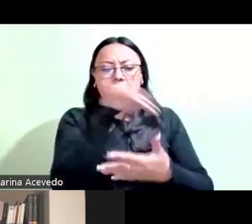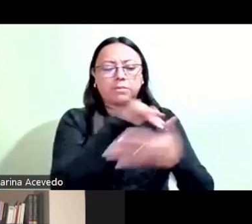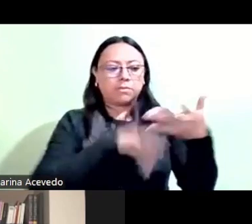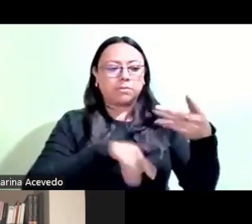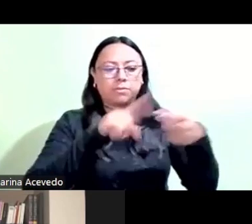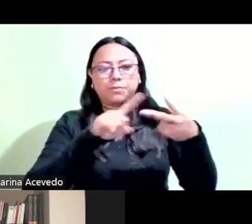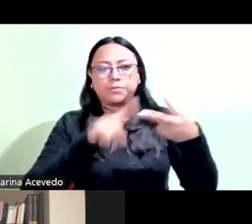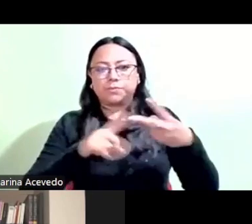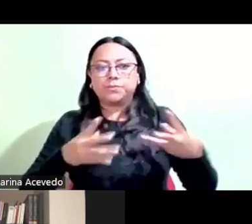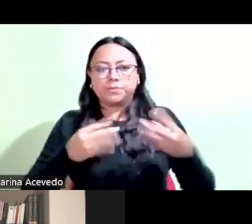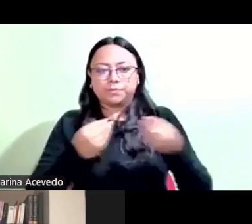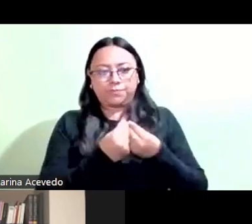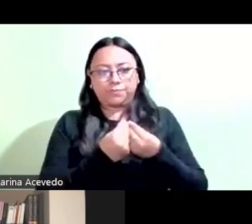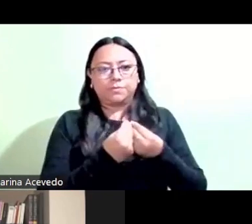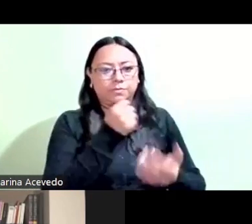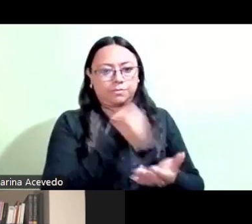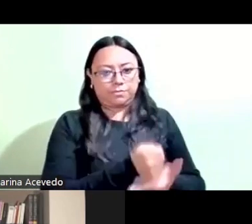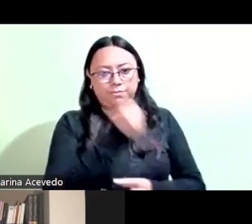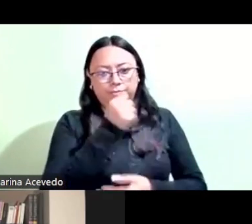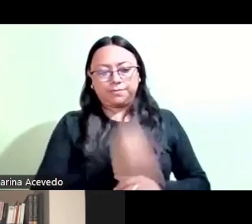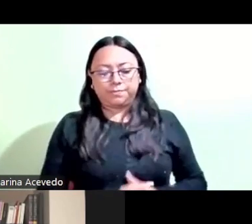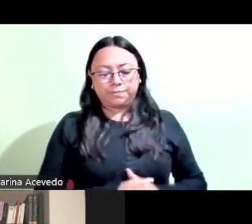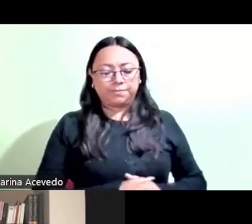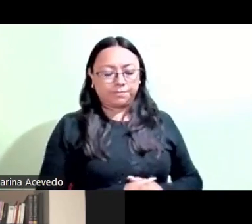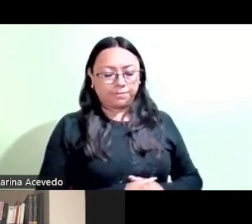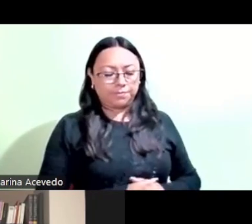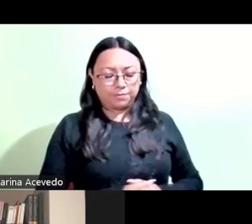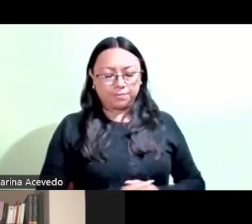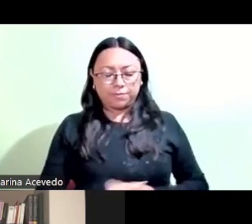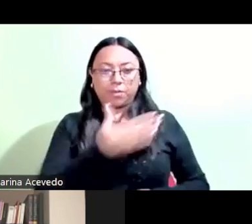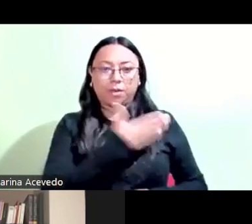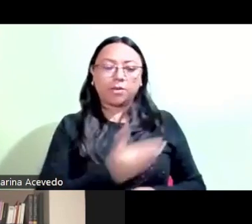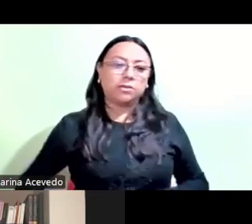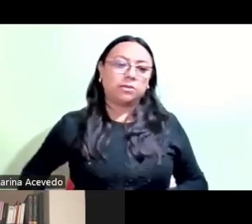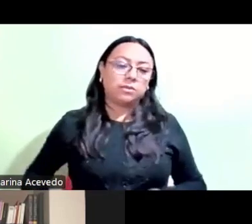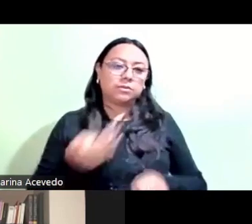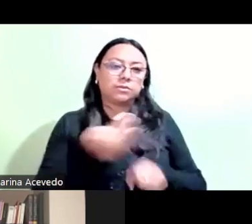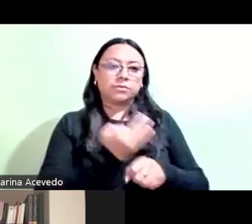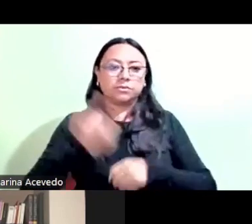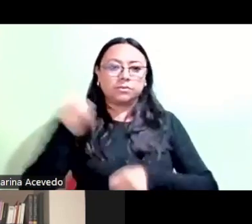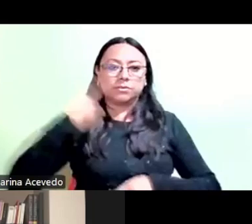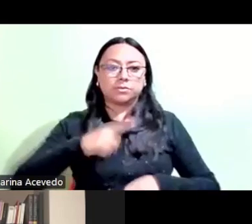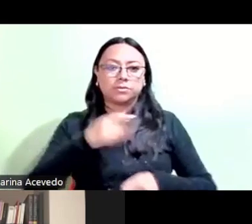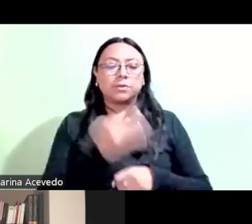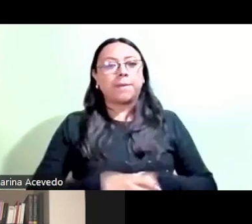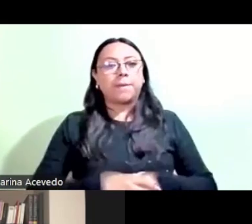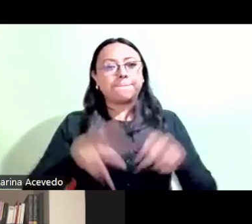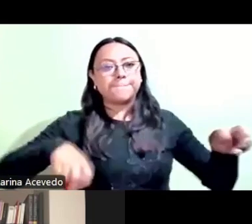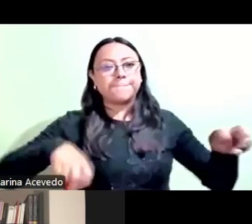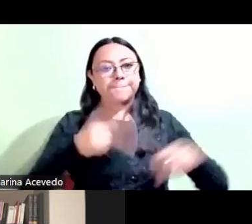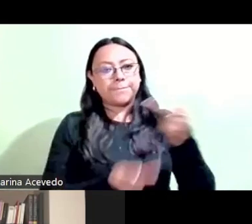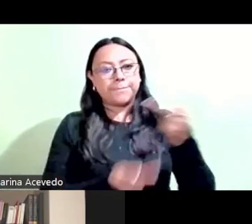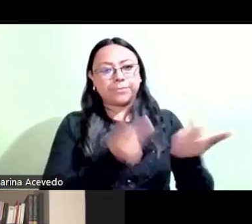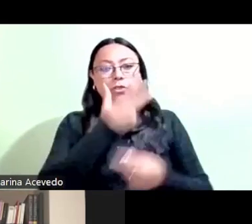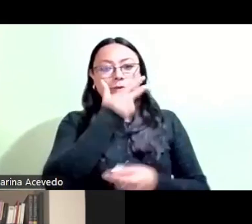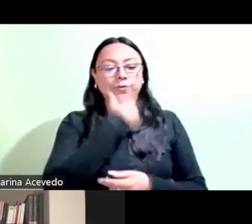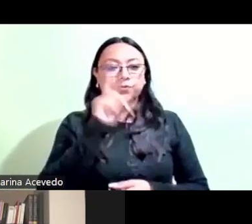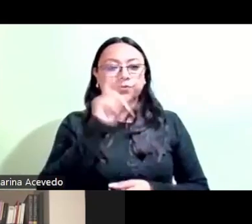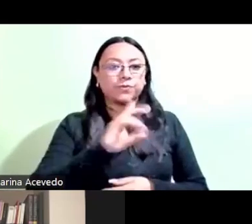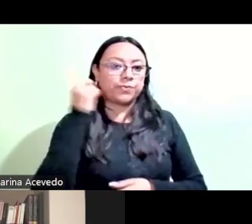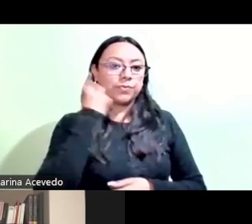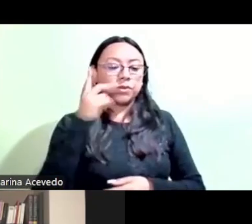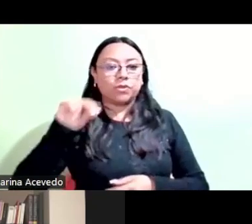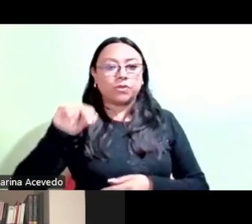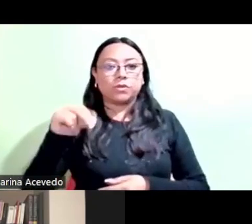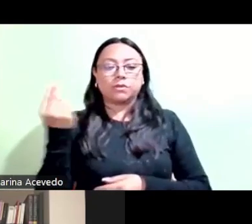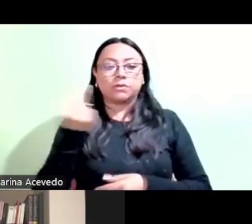un solo acto también, por favor. Por instrucciones de la presidencia se consulta a las diputadas y a los diputados si se dispensa